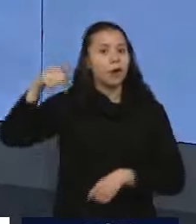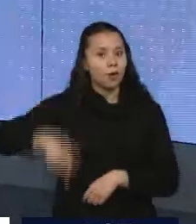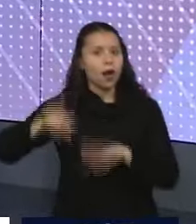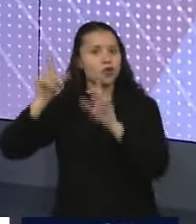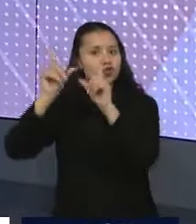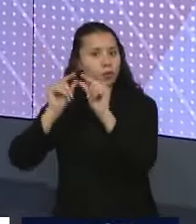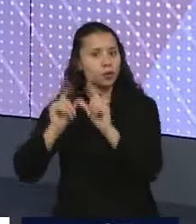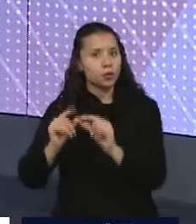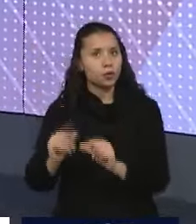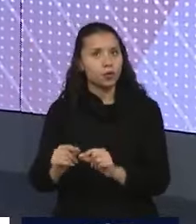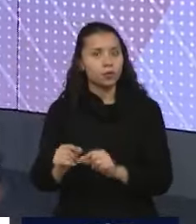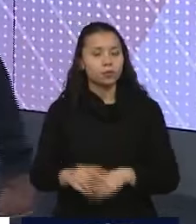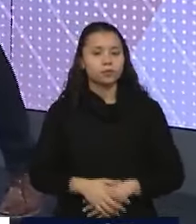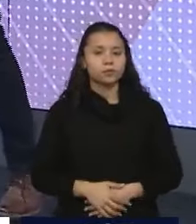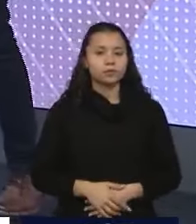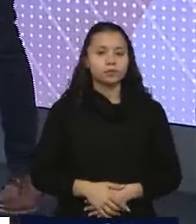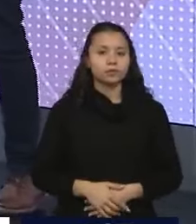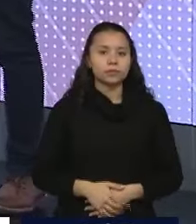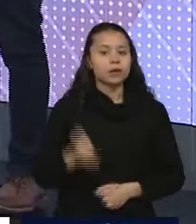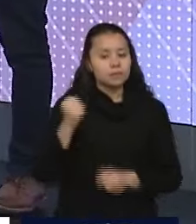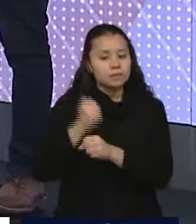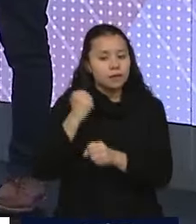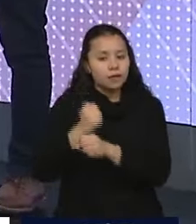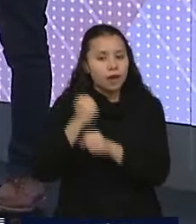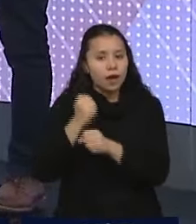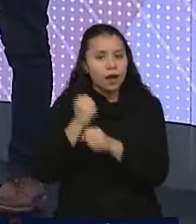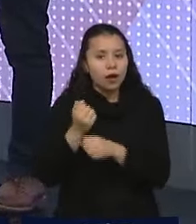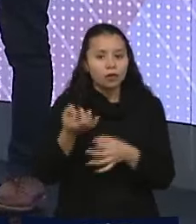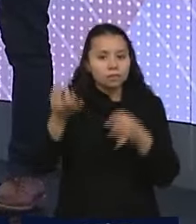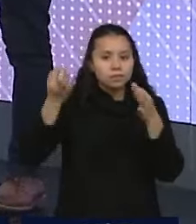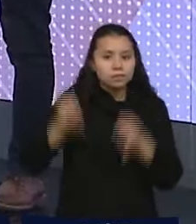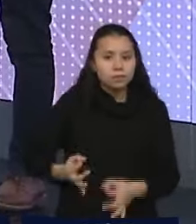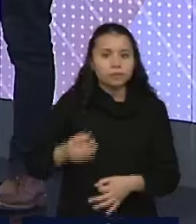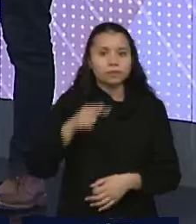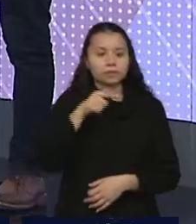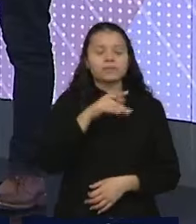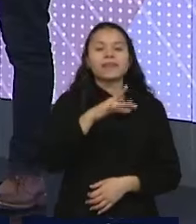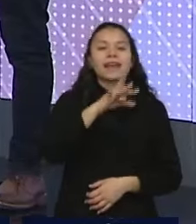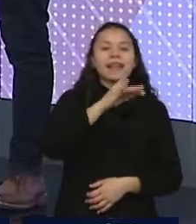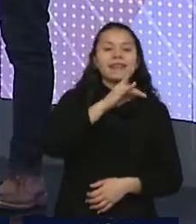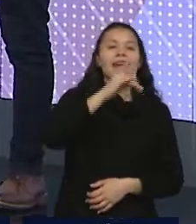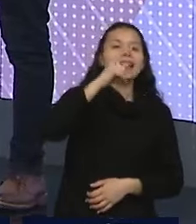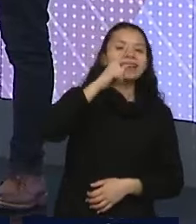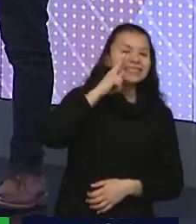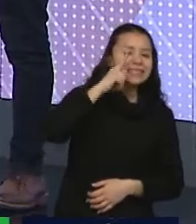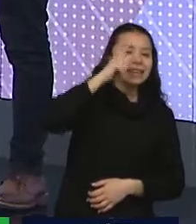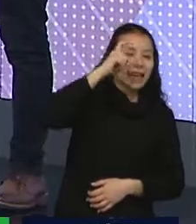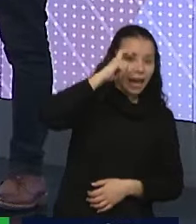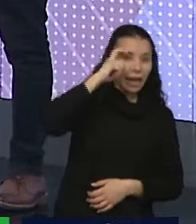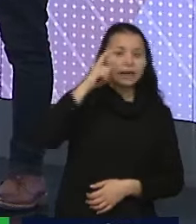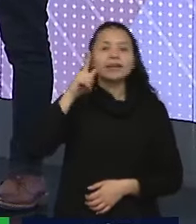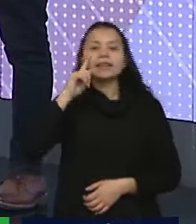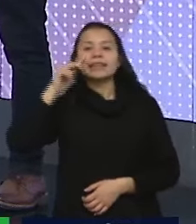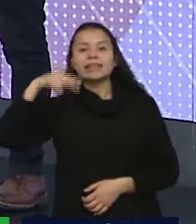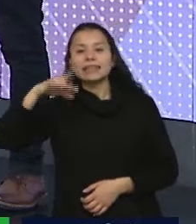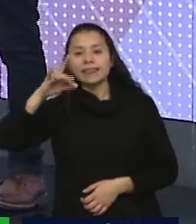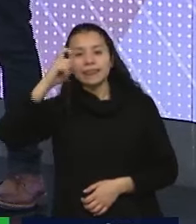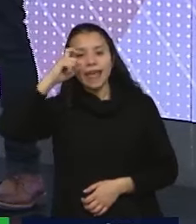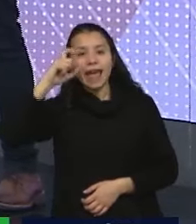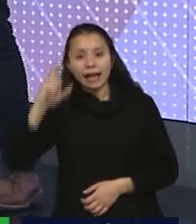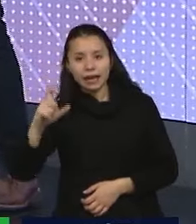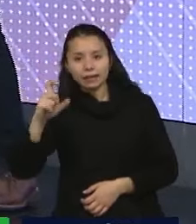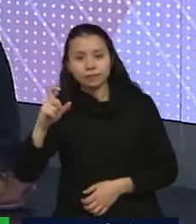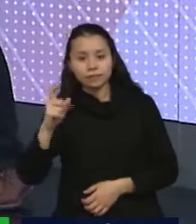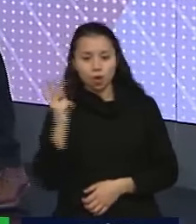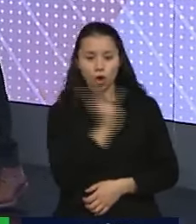trabajo presencial, tomado sobre una base de datos de la DEIE y del INDEC. Es decir, más o menos, de acuerdo a cómo fue el